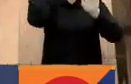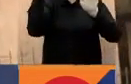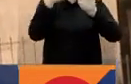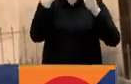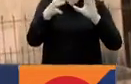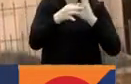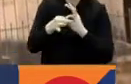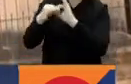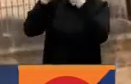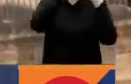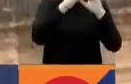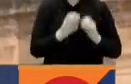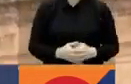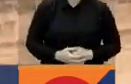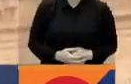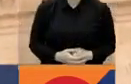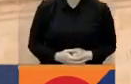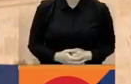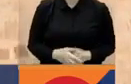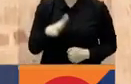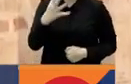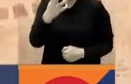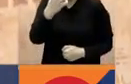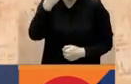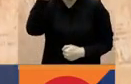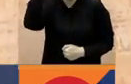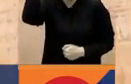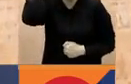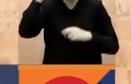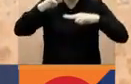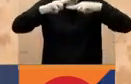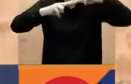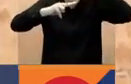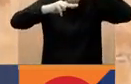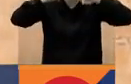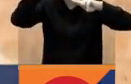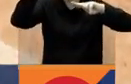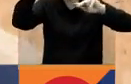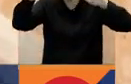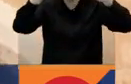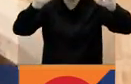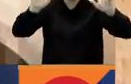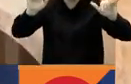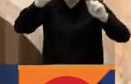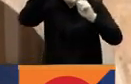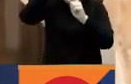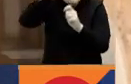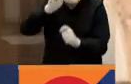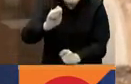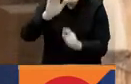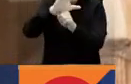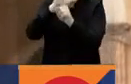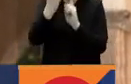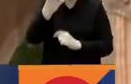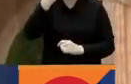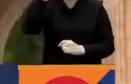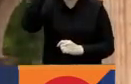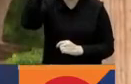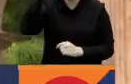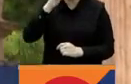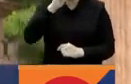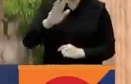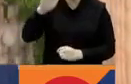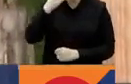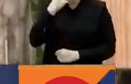El centro histórico de Villa del Rosario fue declarado monumento nacional, como lo pueden apreciar ustedes en este momento en las imágenes. Se están adelantando